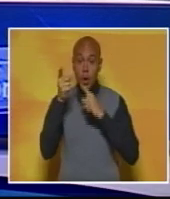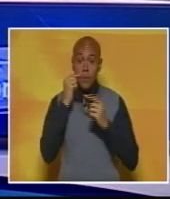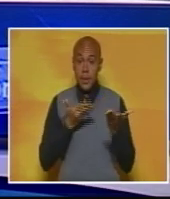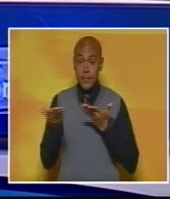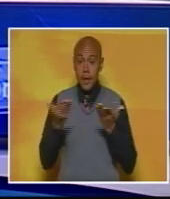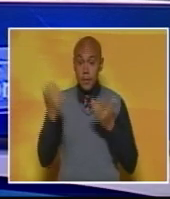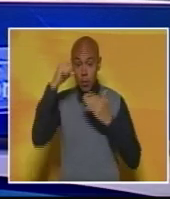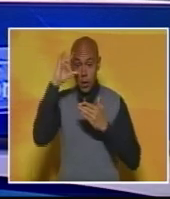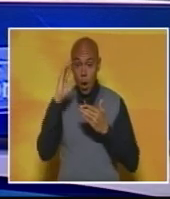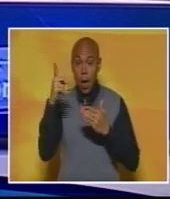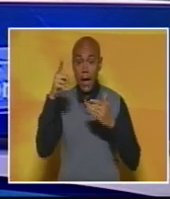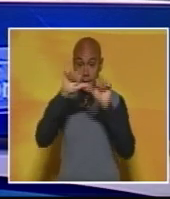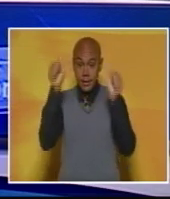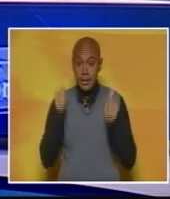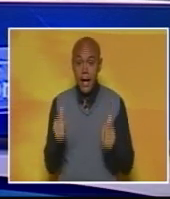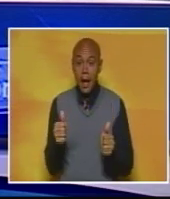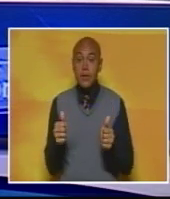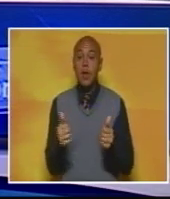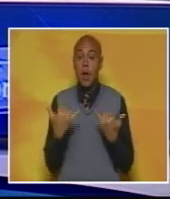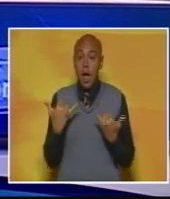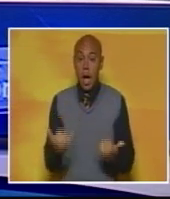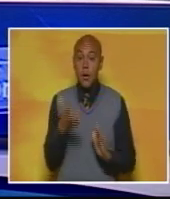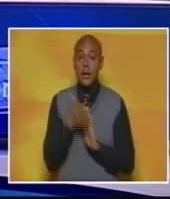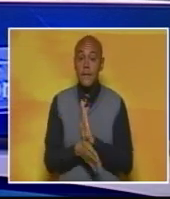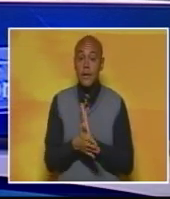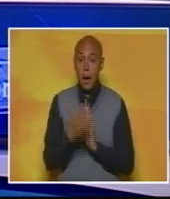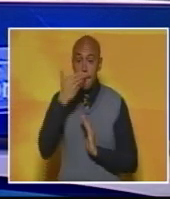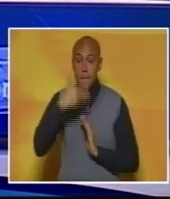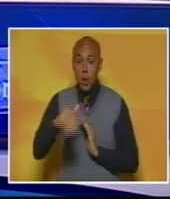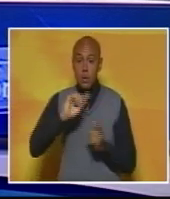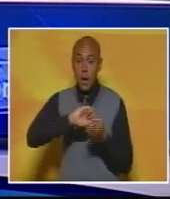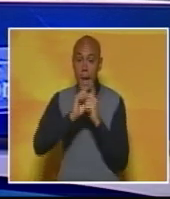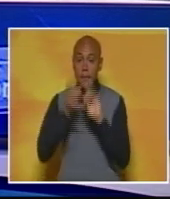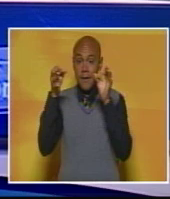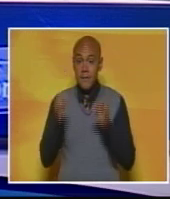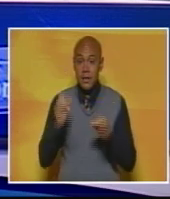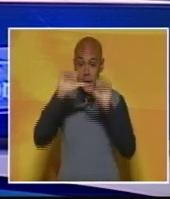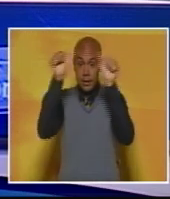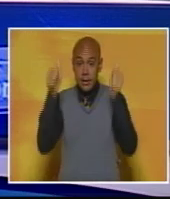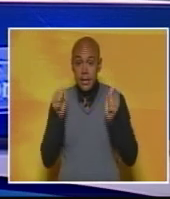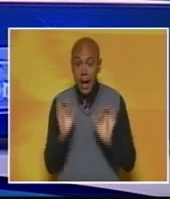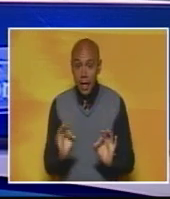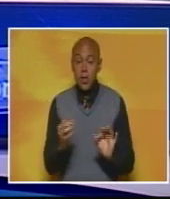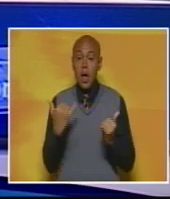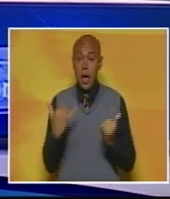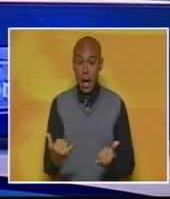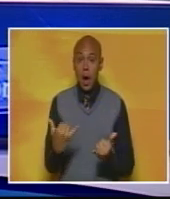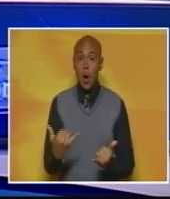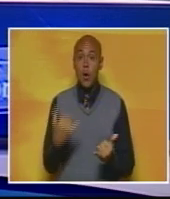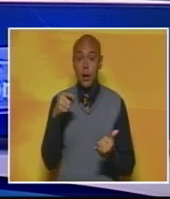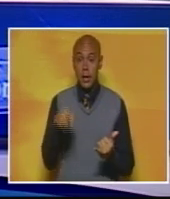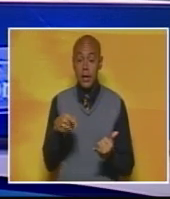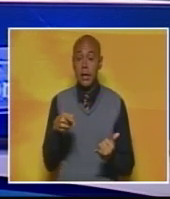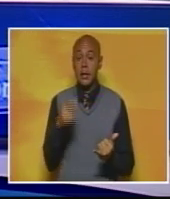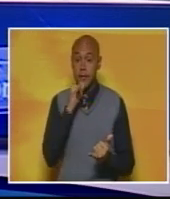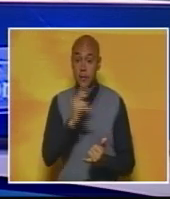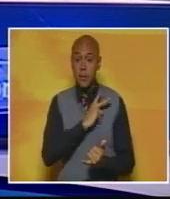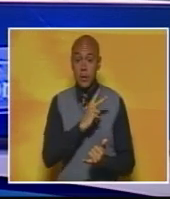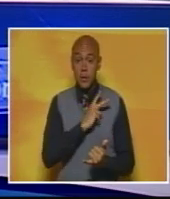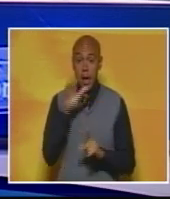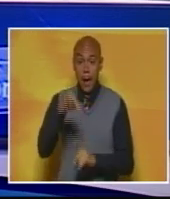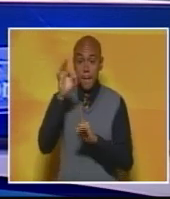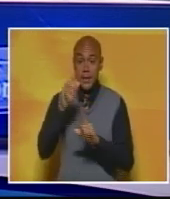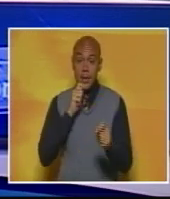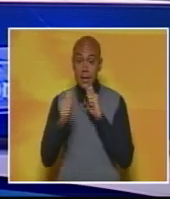santo milagroso de todos los venezolanos, camina hacia su beatificación. Y en la emisión meridiana de su noticiero Venevisión tendremos una entrevista especial con